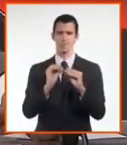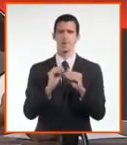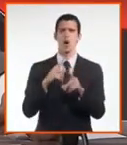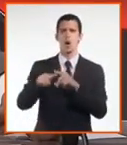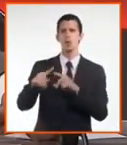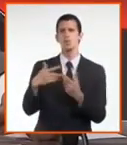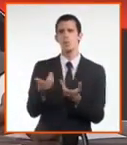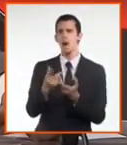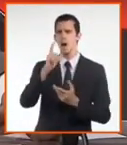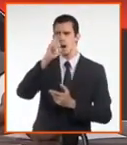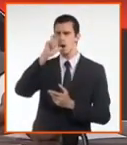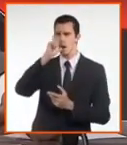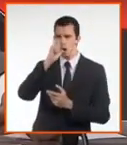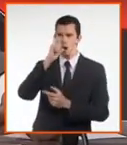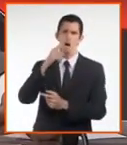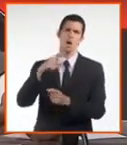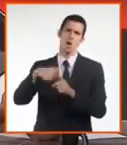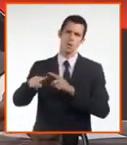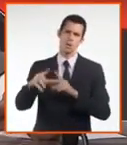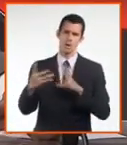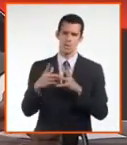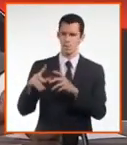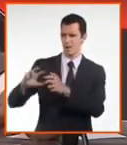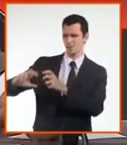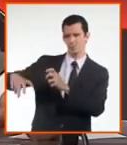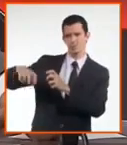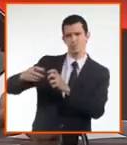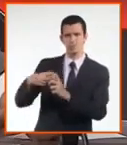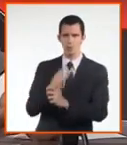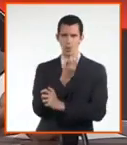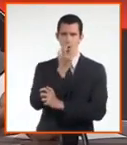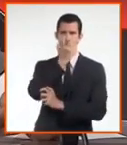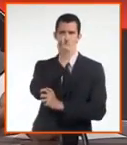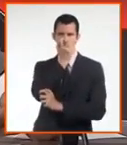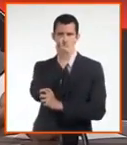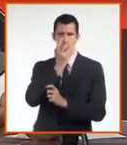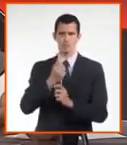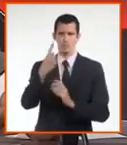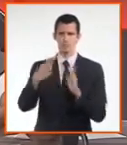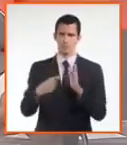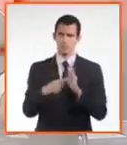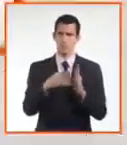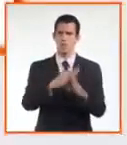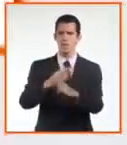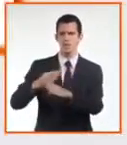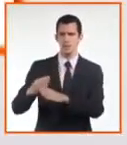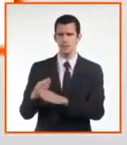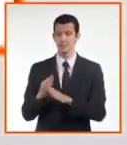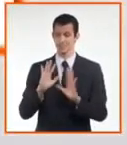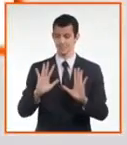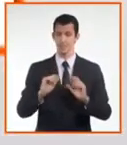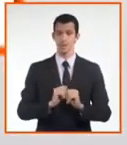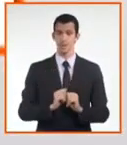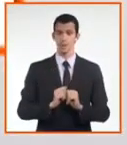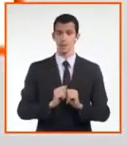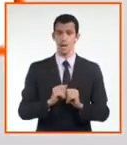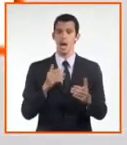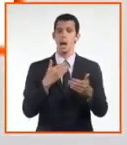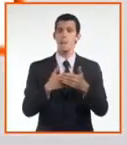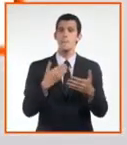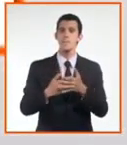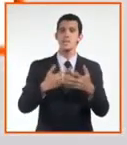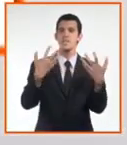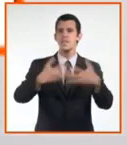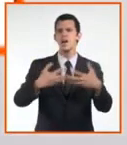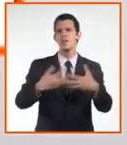no nosotros quisiéramos enfatizar en algún sexual produce el 35 por ciento del cuadro básico de producción nacional